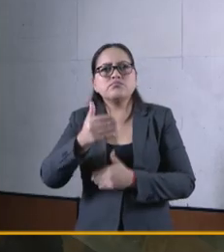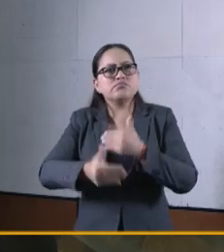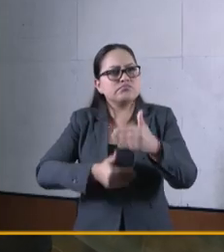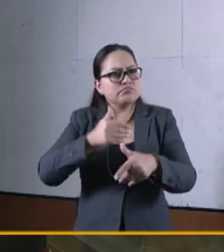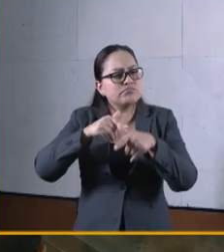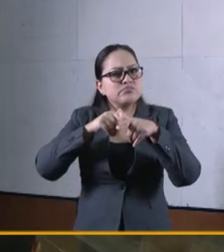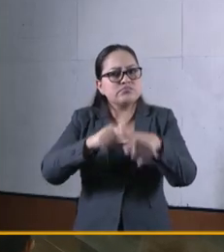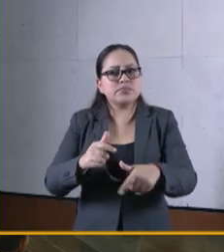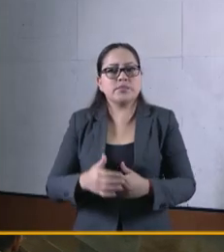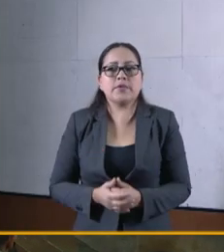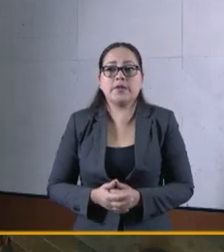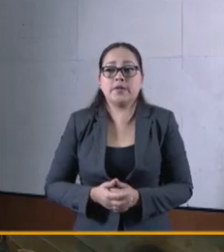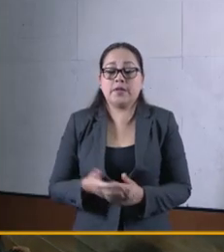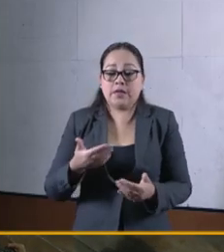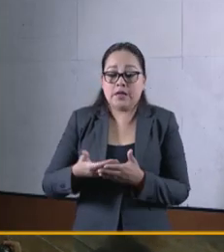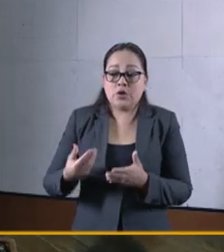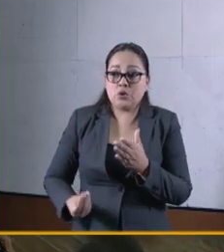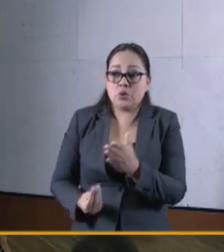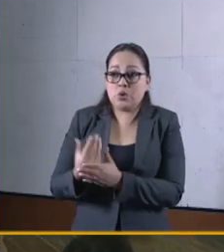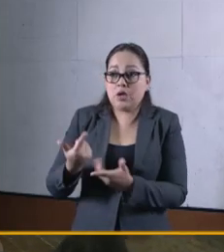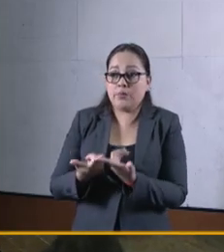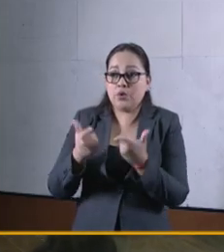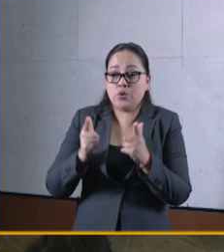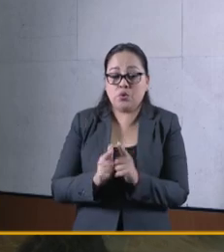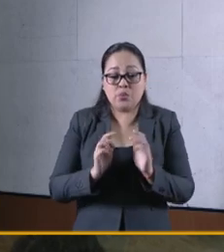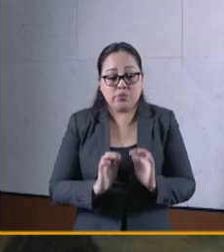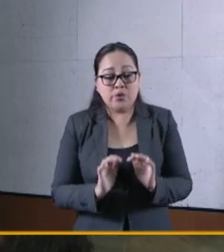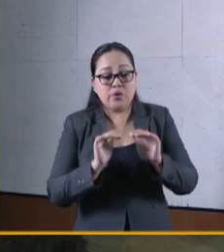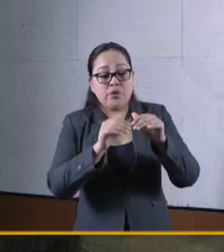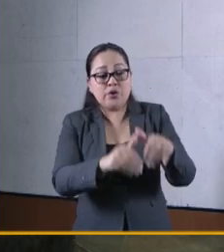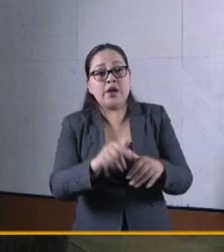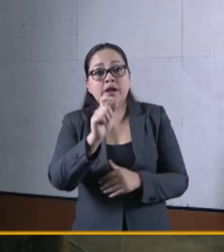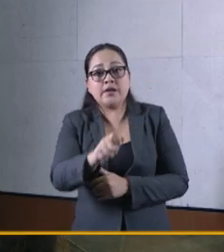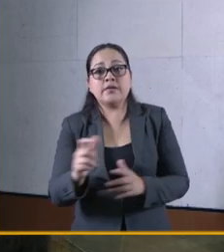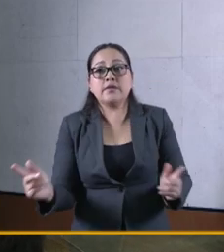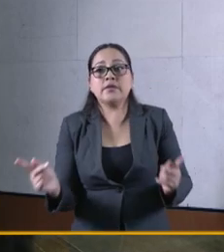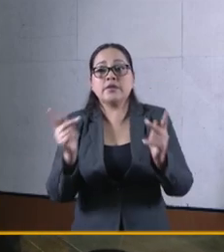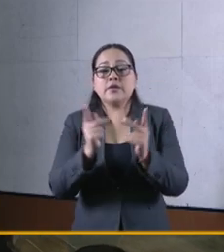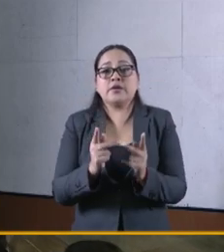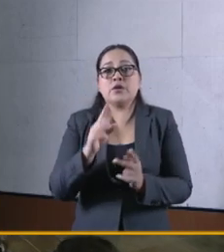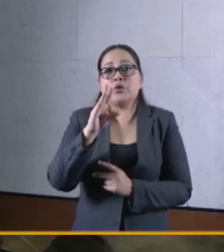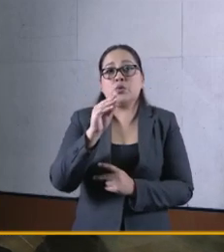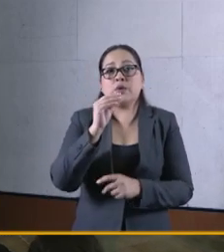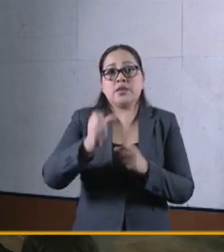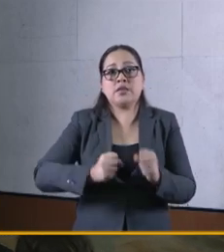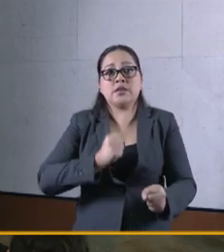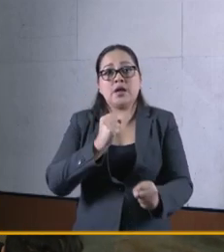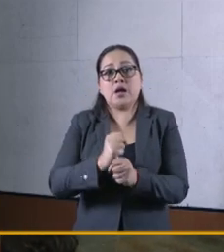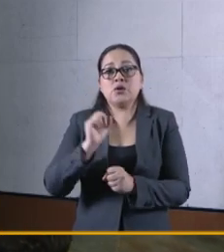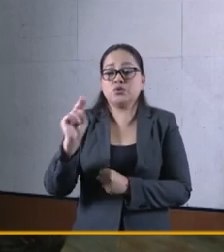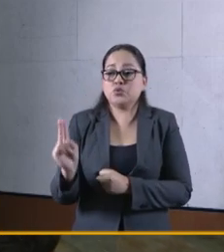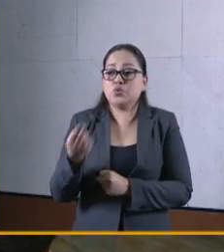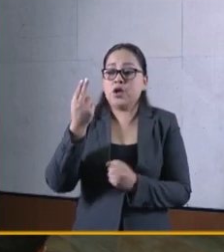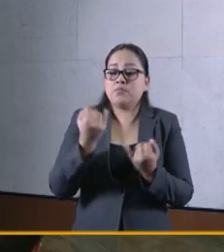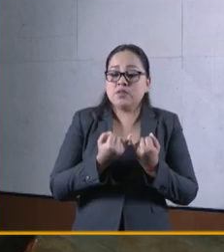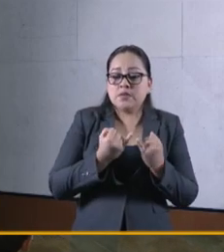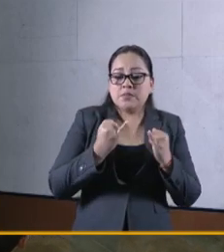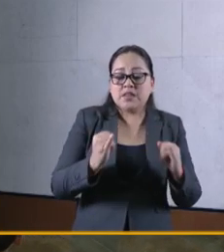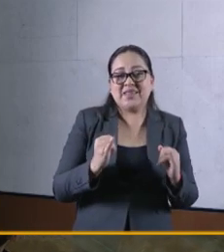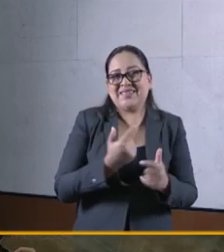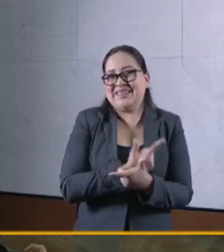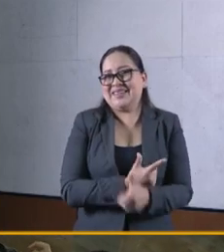esta generación que ingresa como se comentaba coincide con el nonagésimo aniversario de nuestra autonomía